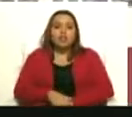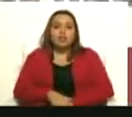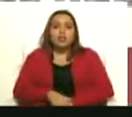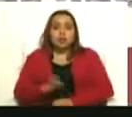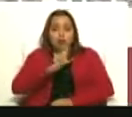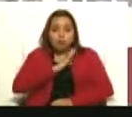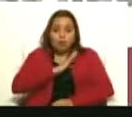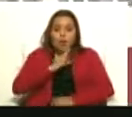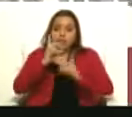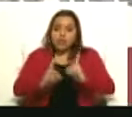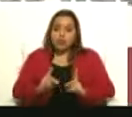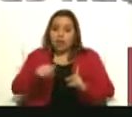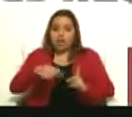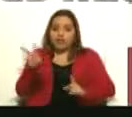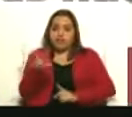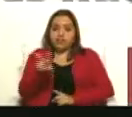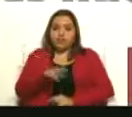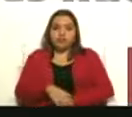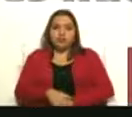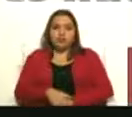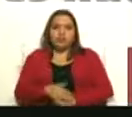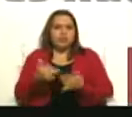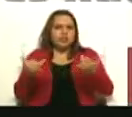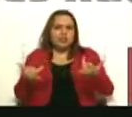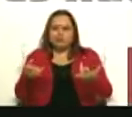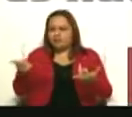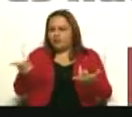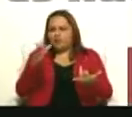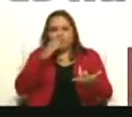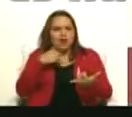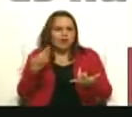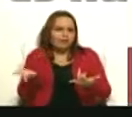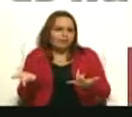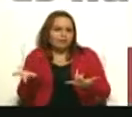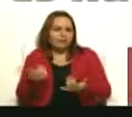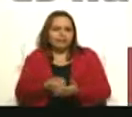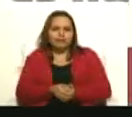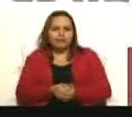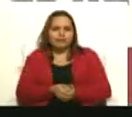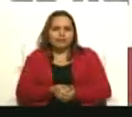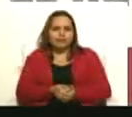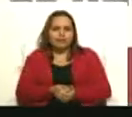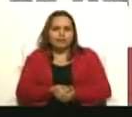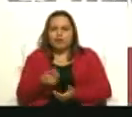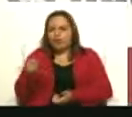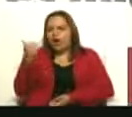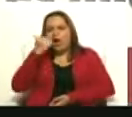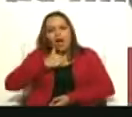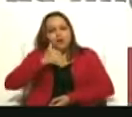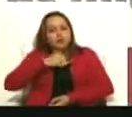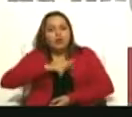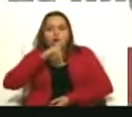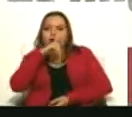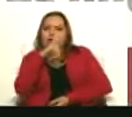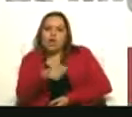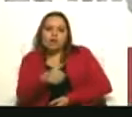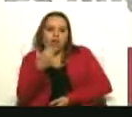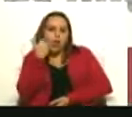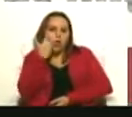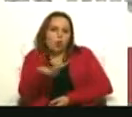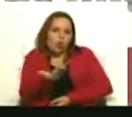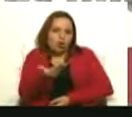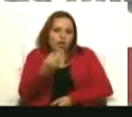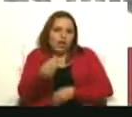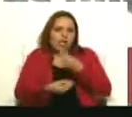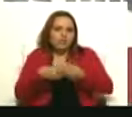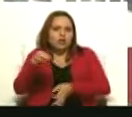internos de Venezuela. Ya eso no tiene, de verdad, sino tamaña, grosería, barbaridad. Lo que llaman